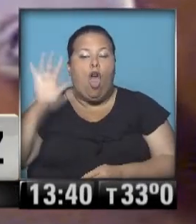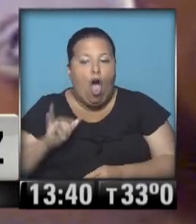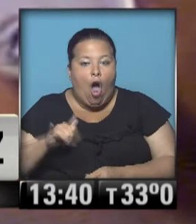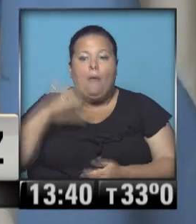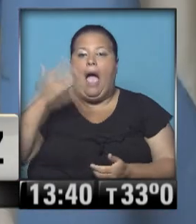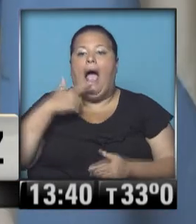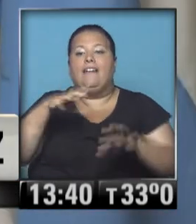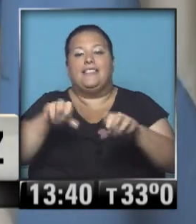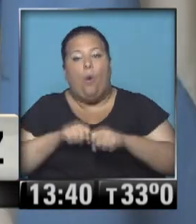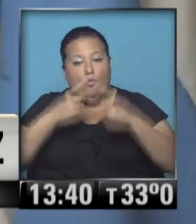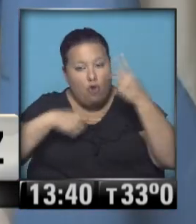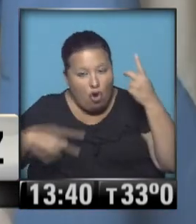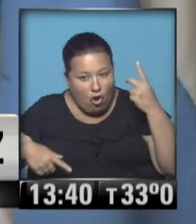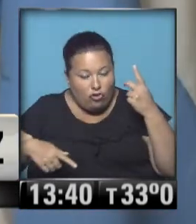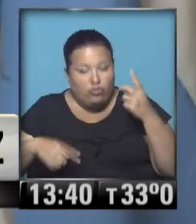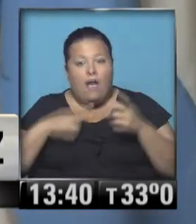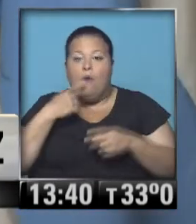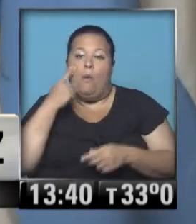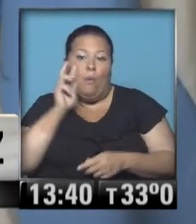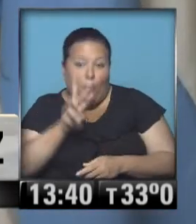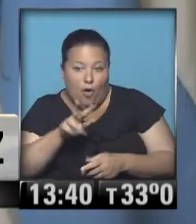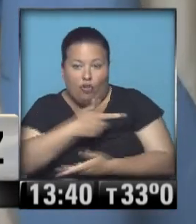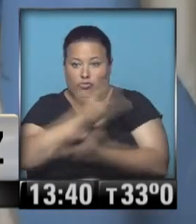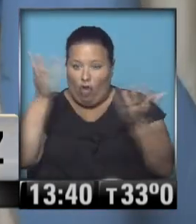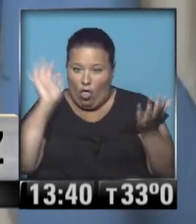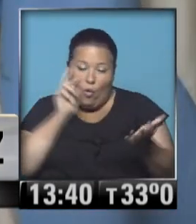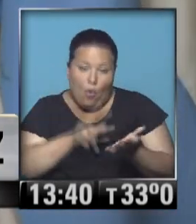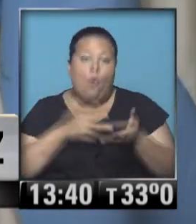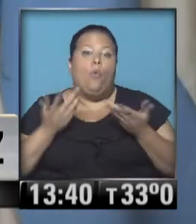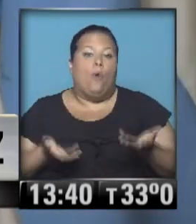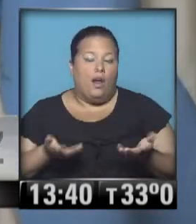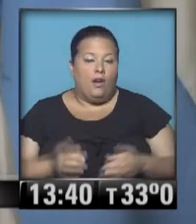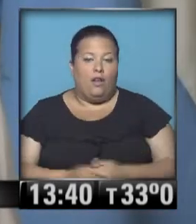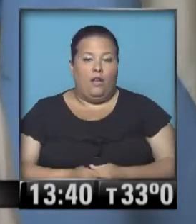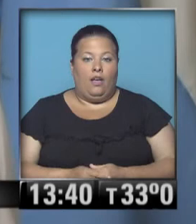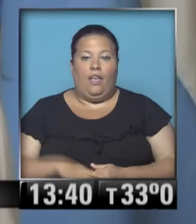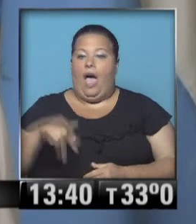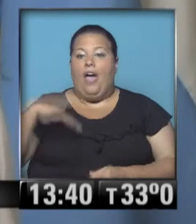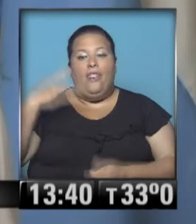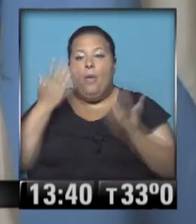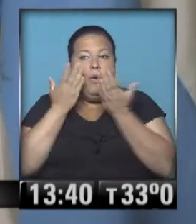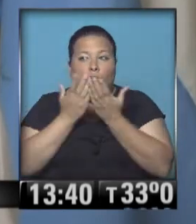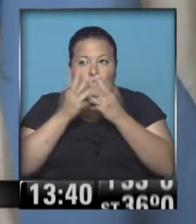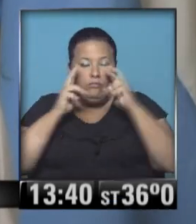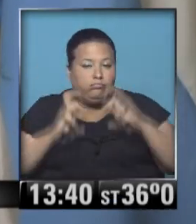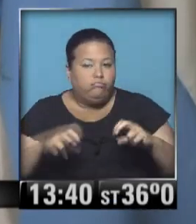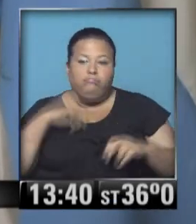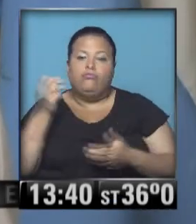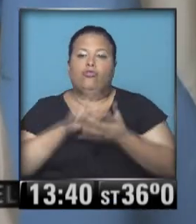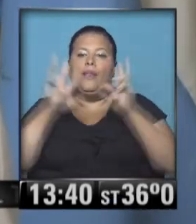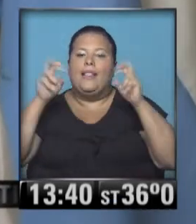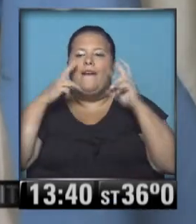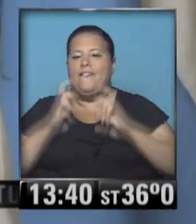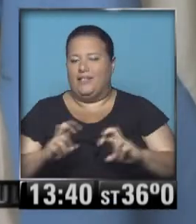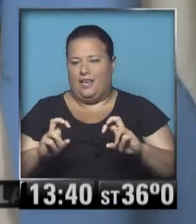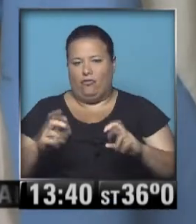palabra secuestrar, etcétera, como se ha visto públicamente, bueno, habrá que analizarlo, insisto, en el contexto de la investigación.